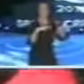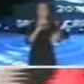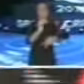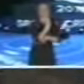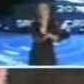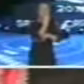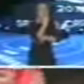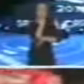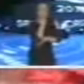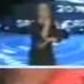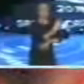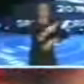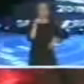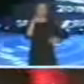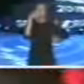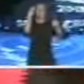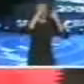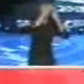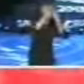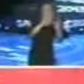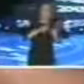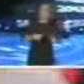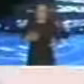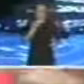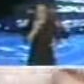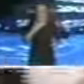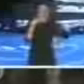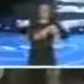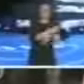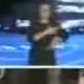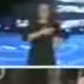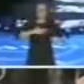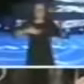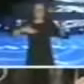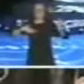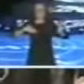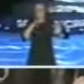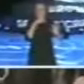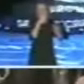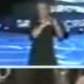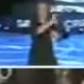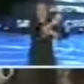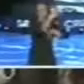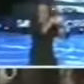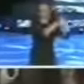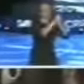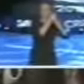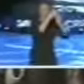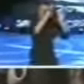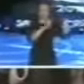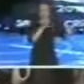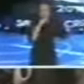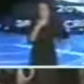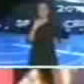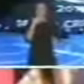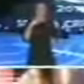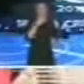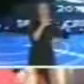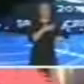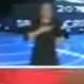Empezando a hacer cuentas, si lejos quieres llegar, si lo logras te dirán que te guste lo que